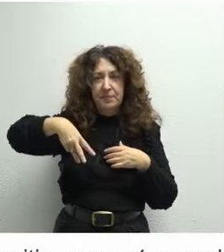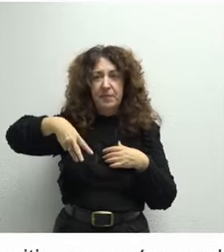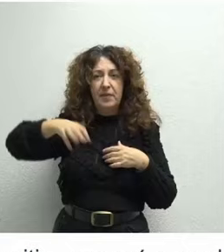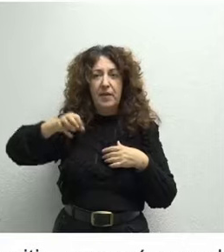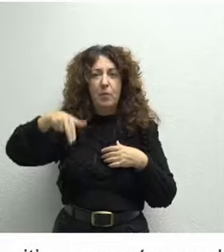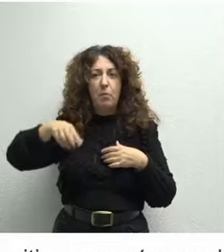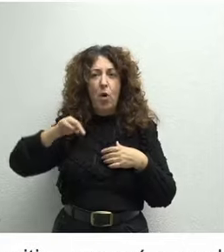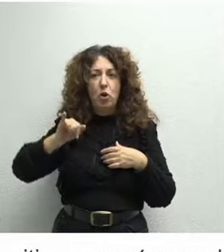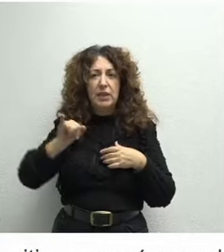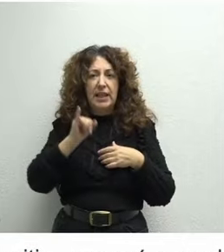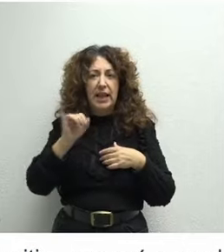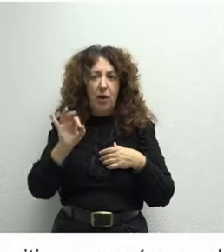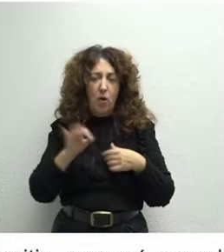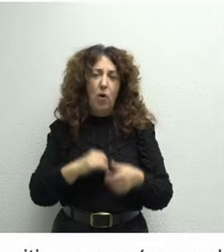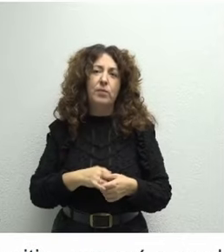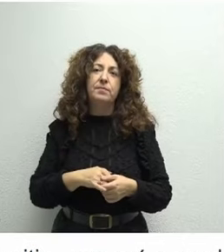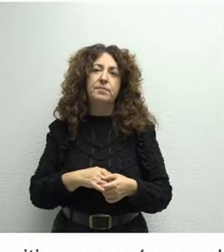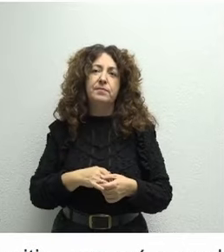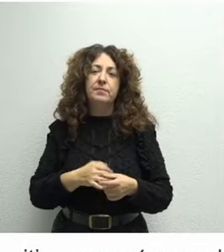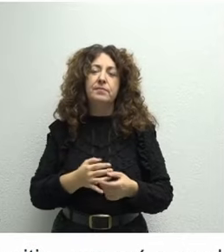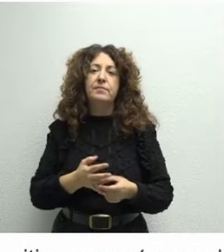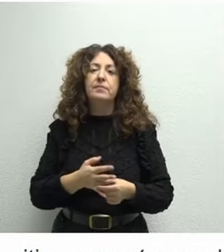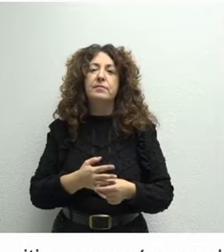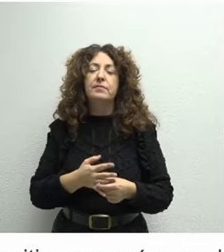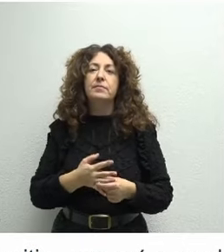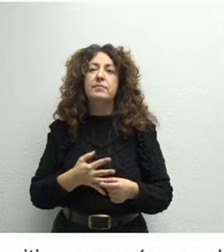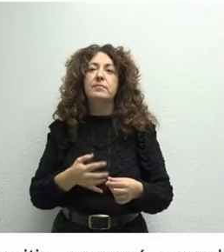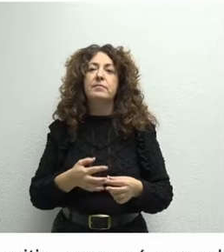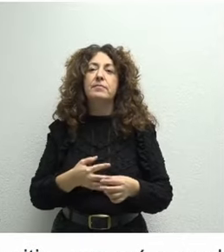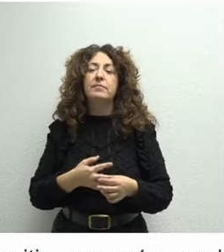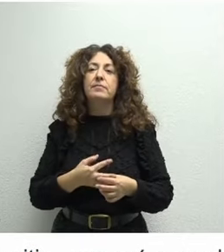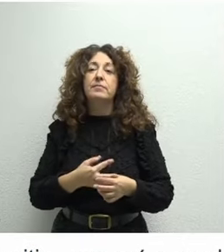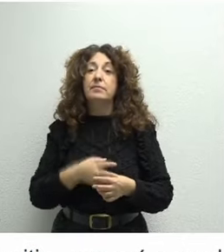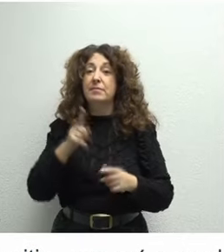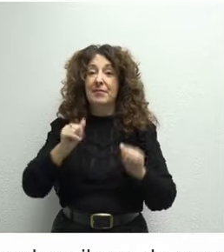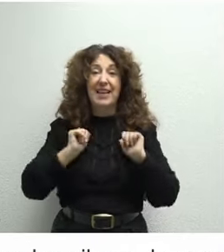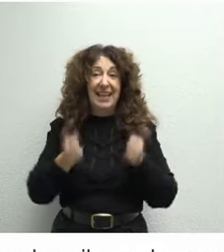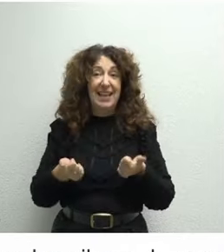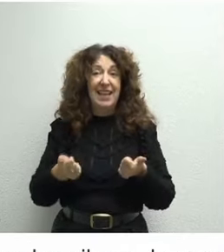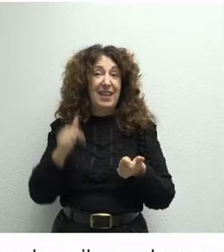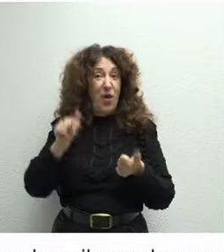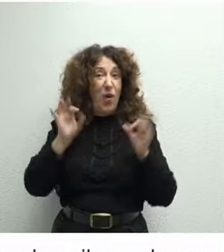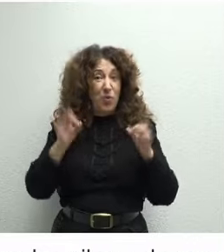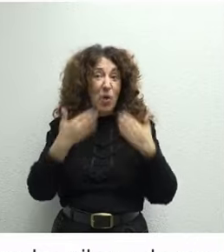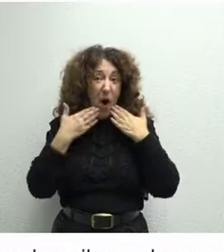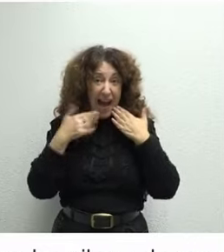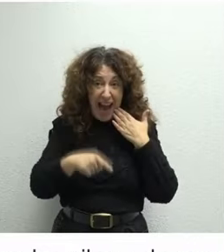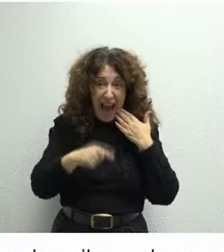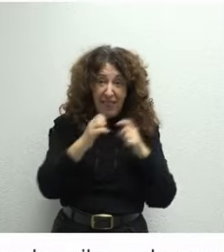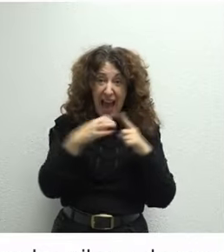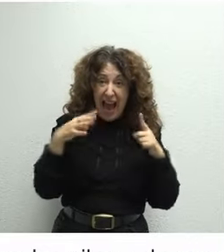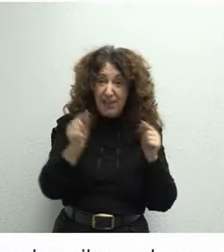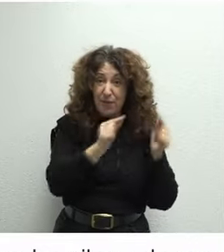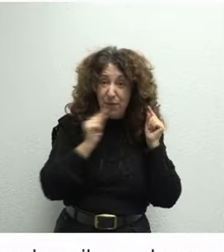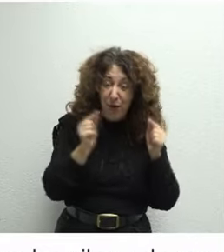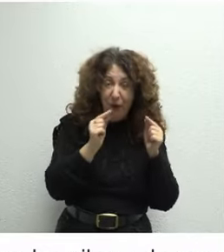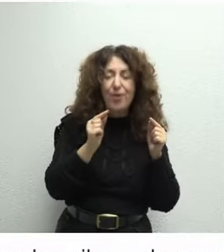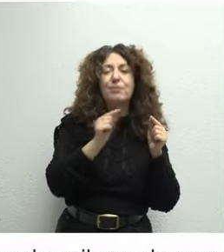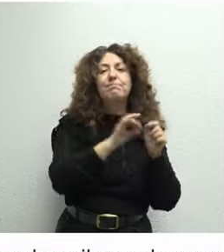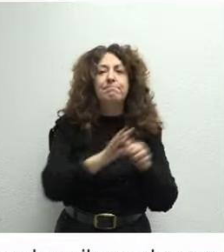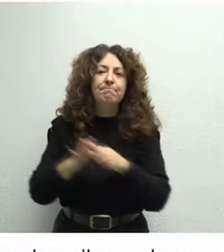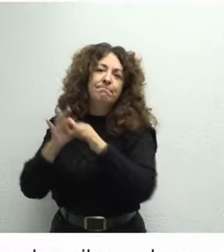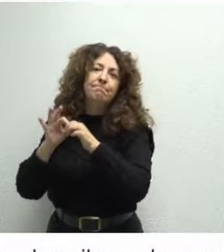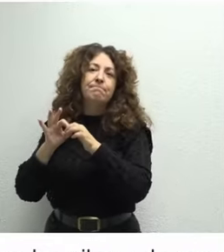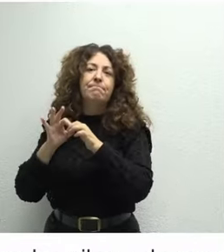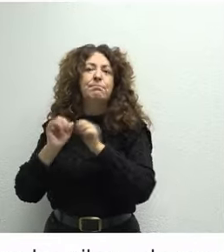un un un punto de inicio podíamos decir que fue que surgió en este foro no y ya se establecieron los primeros